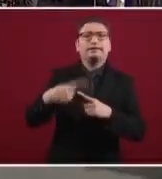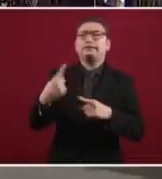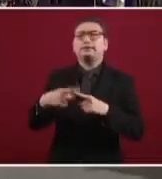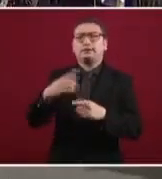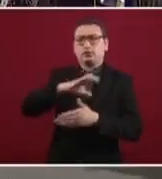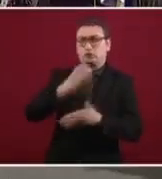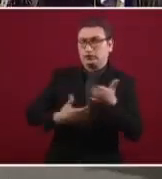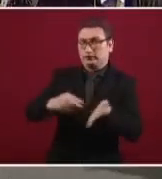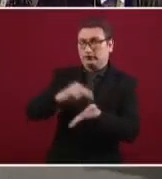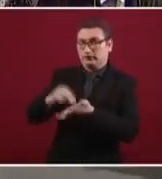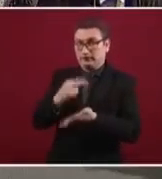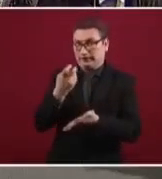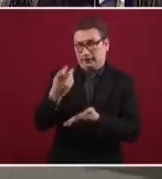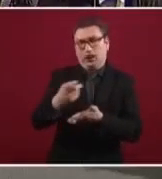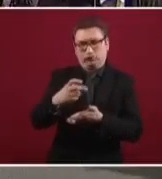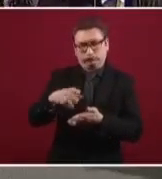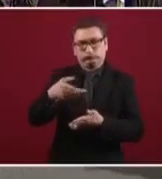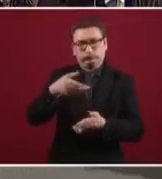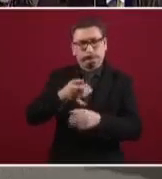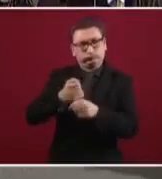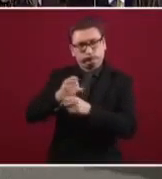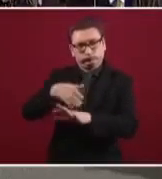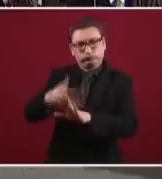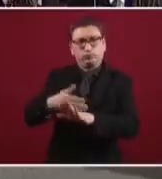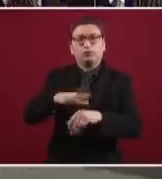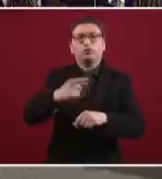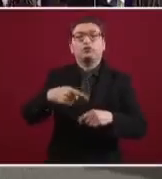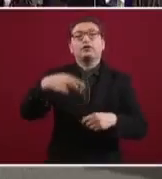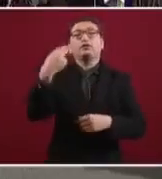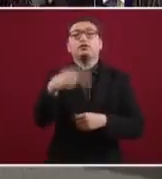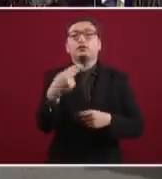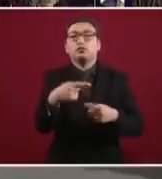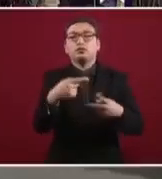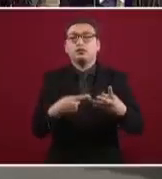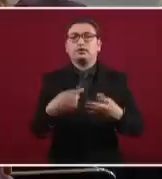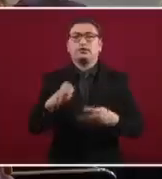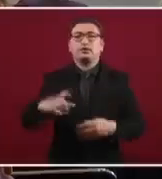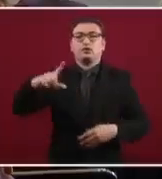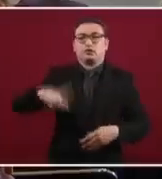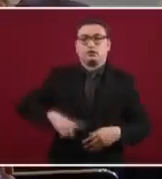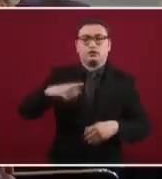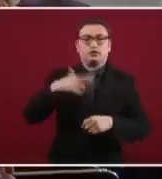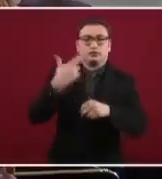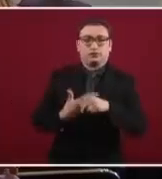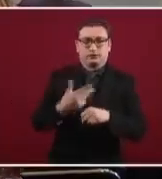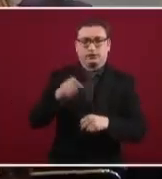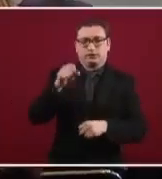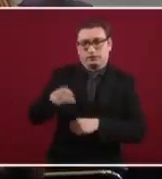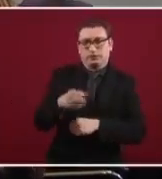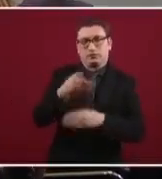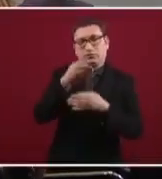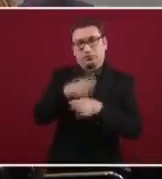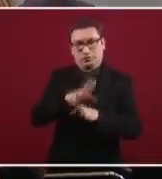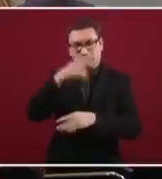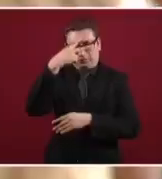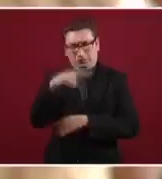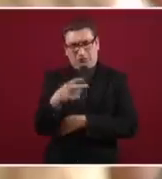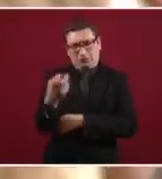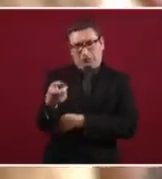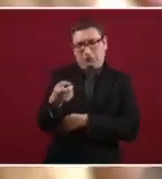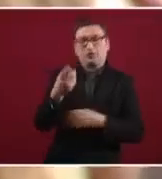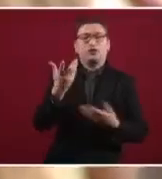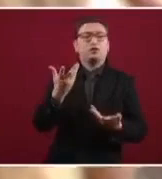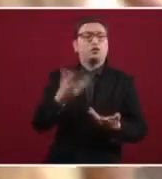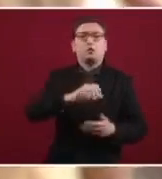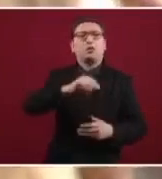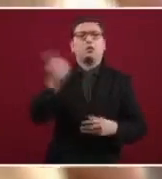estos contratos, porque incluso salieron los nombres del actual gobernador del Banco de México y pues bueno, algunos